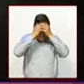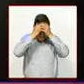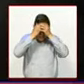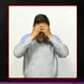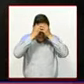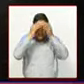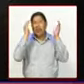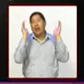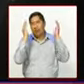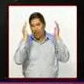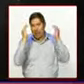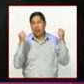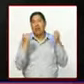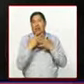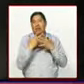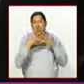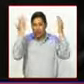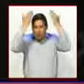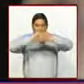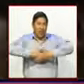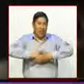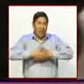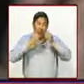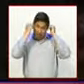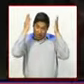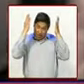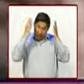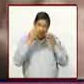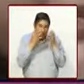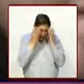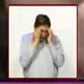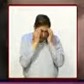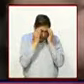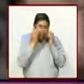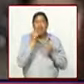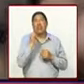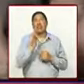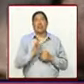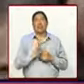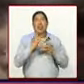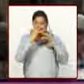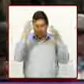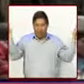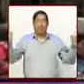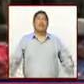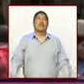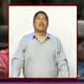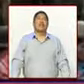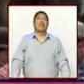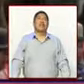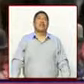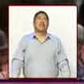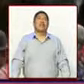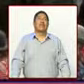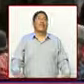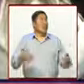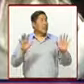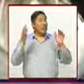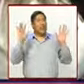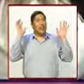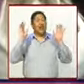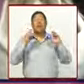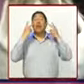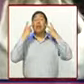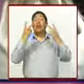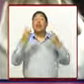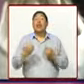cabeza. A mí me parece que le dio miedo la oscuridad. Ojalá lo que le aquejaba a esta señora se haya ido. Ya hay luz y